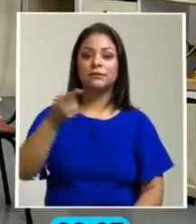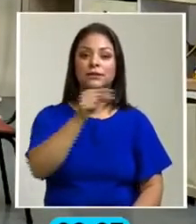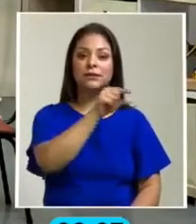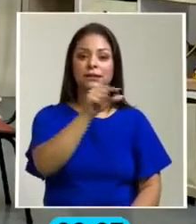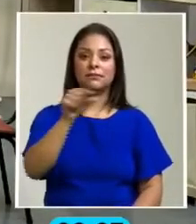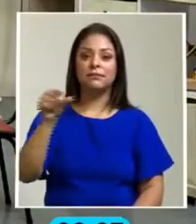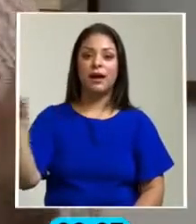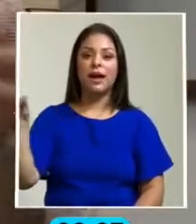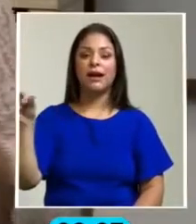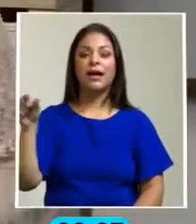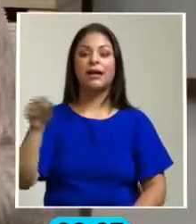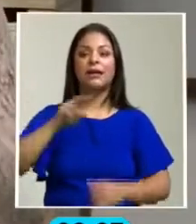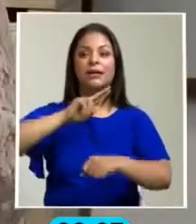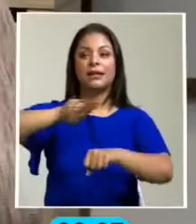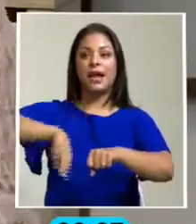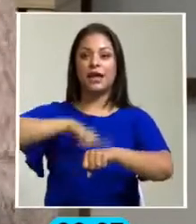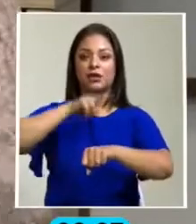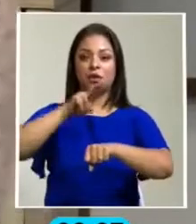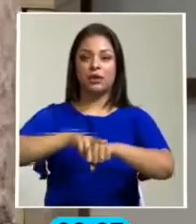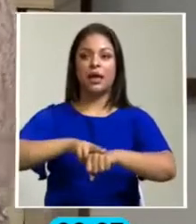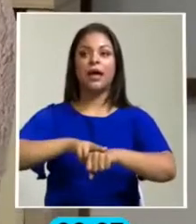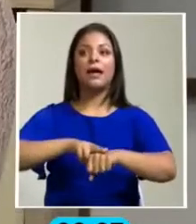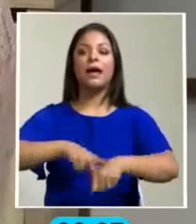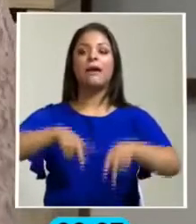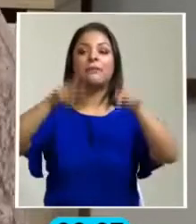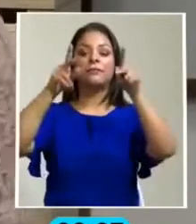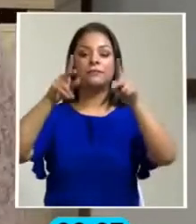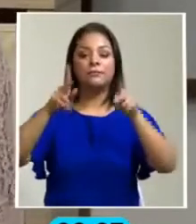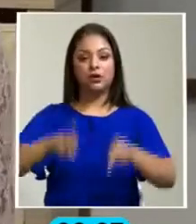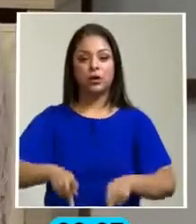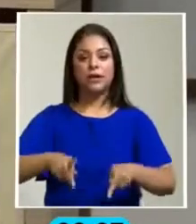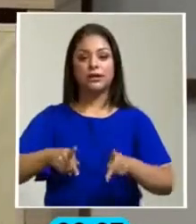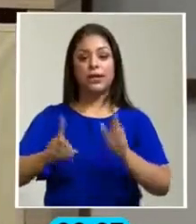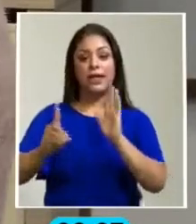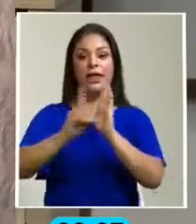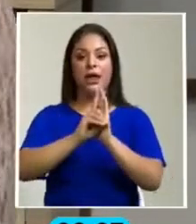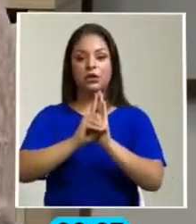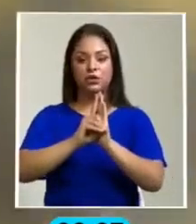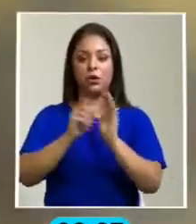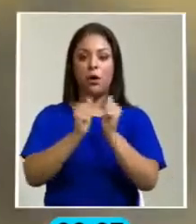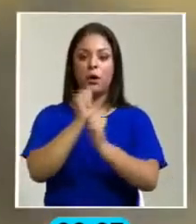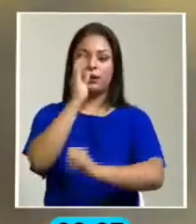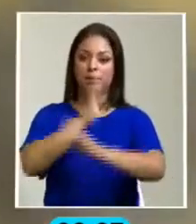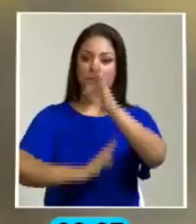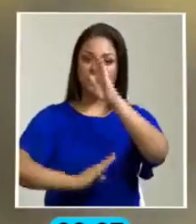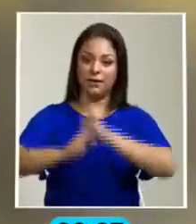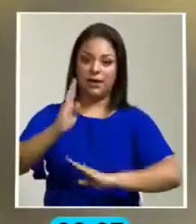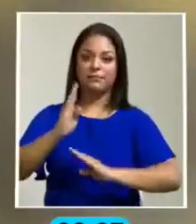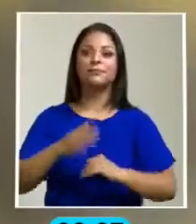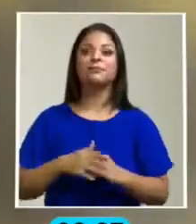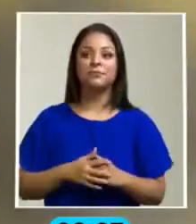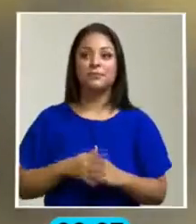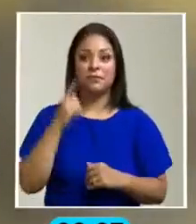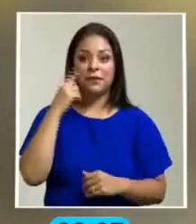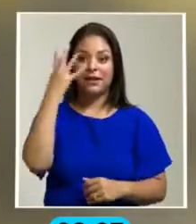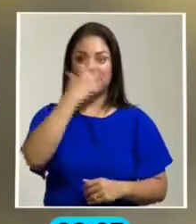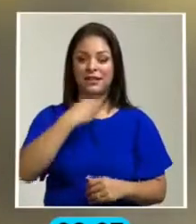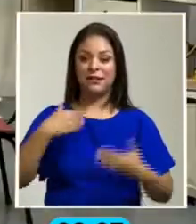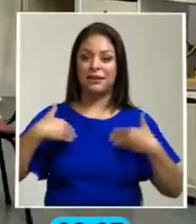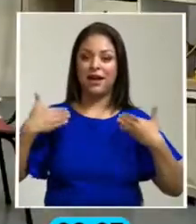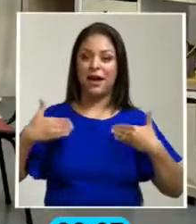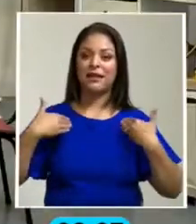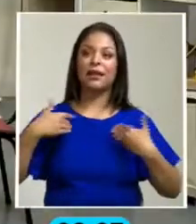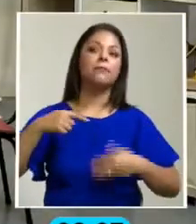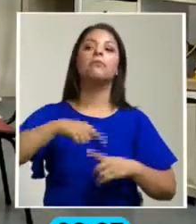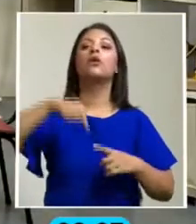de los Derechos con Personas con Discapacidad. ¡Ay, en serio, niña Carla! Sí. ¡Qué lindo! ¡Me Pero encanta! Pero desde hoy la vamos a celebrar aquí